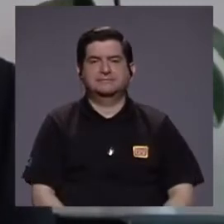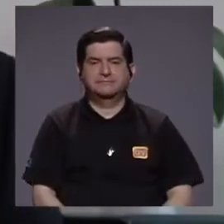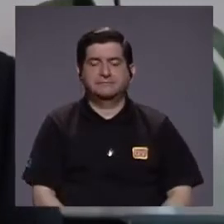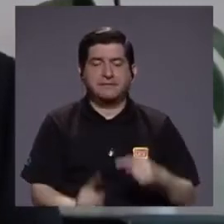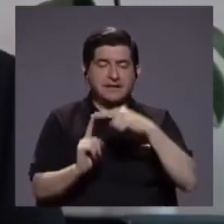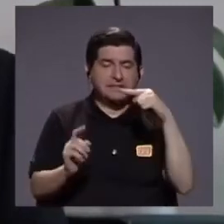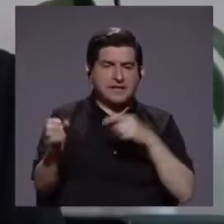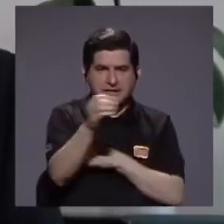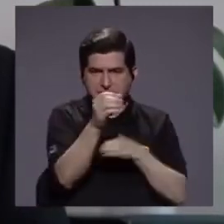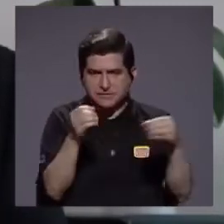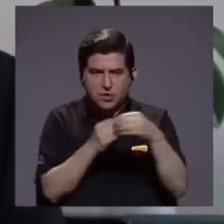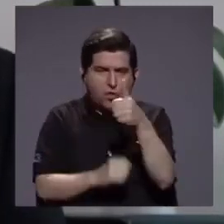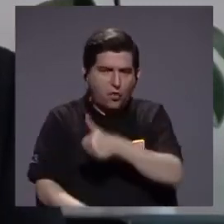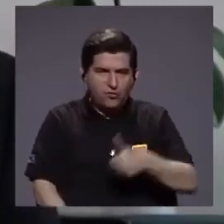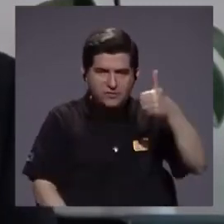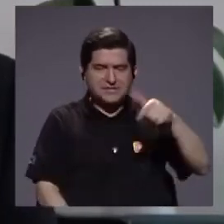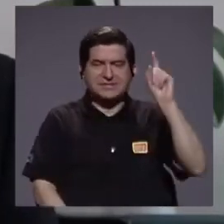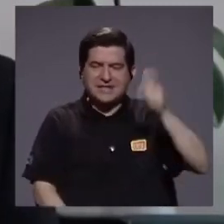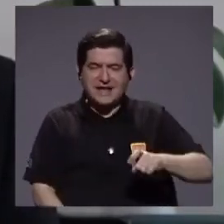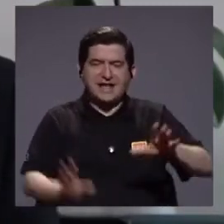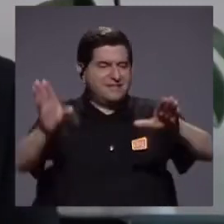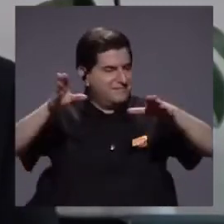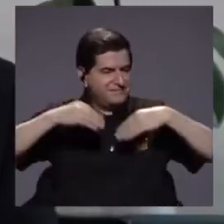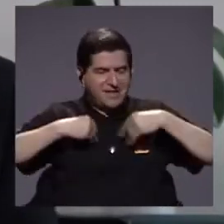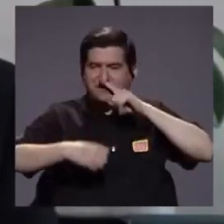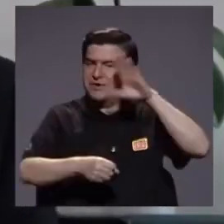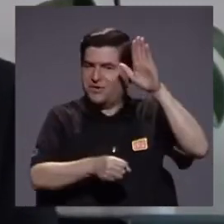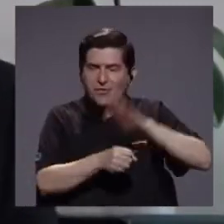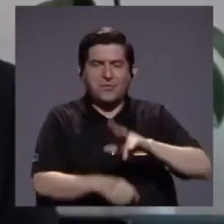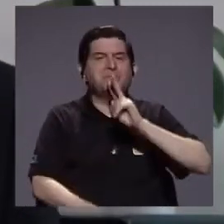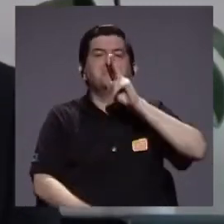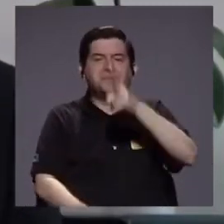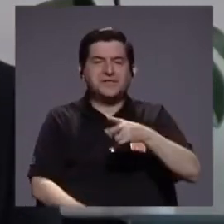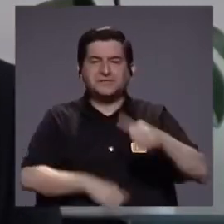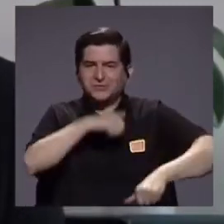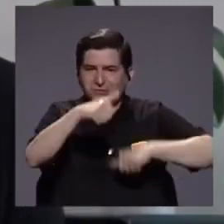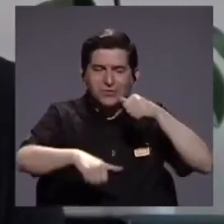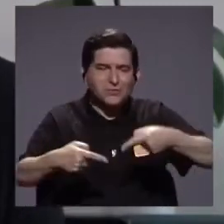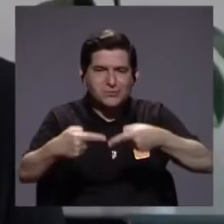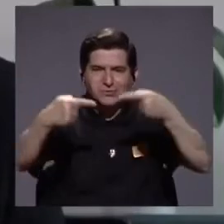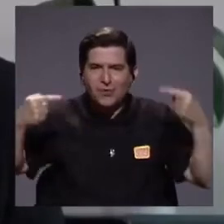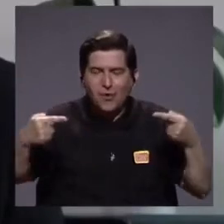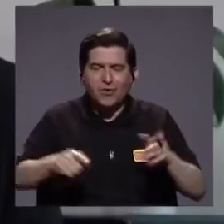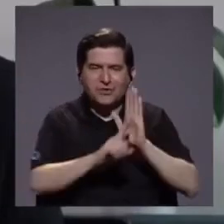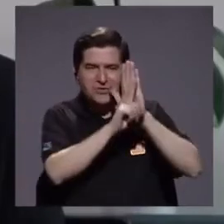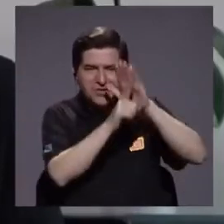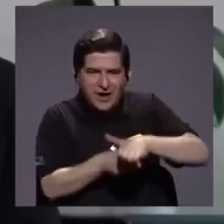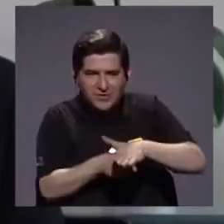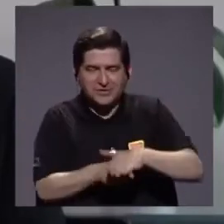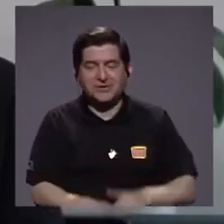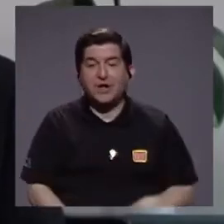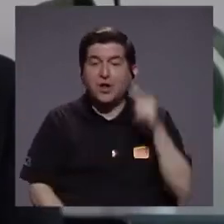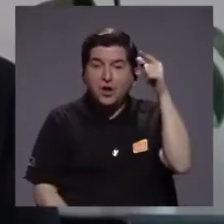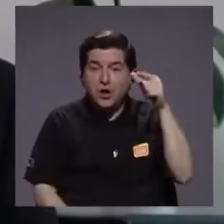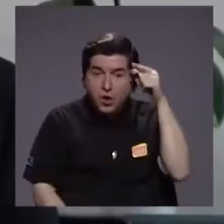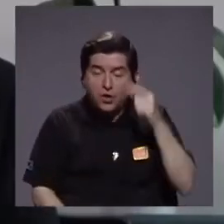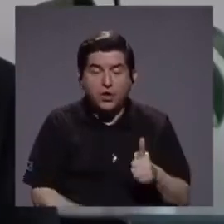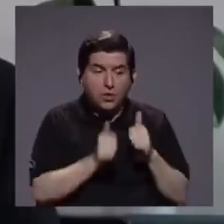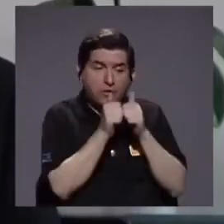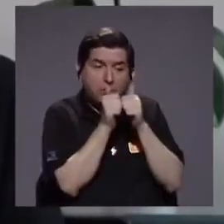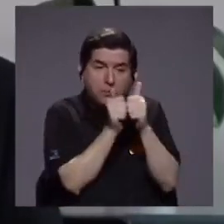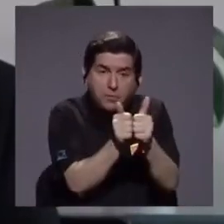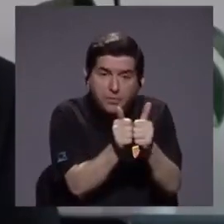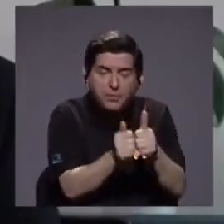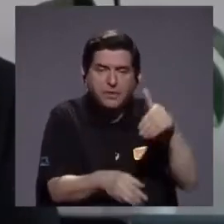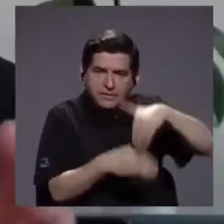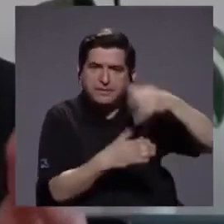la oficina de la rectoría se tiene que asumir un compromiso real de lucha contra el hostigamiento, evidentemente acompañándolo a